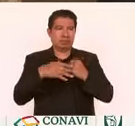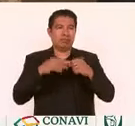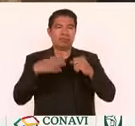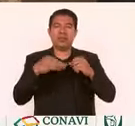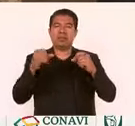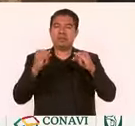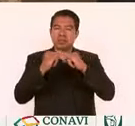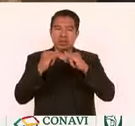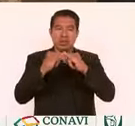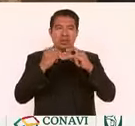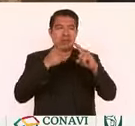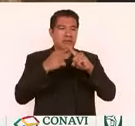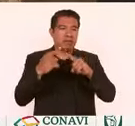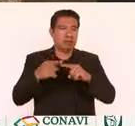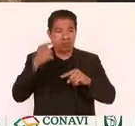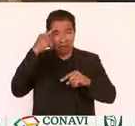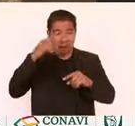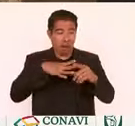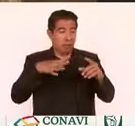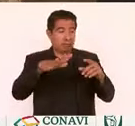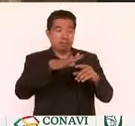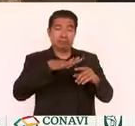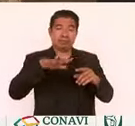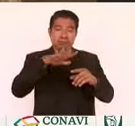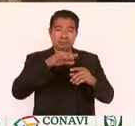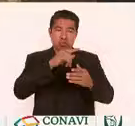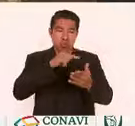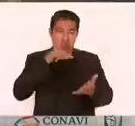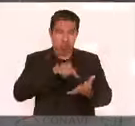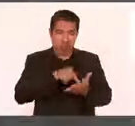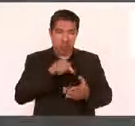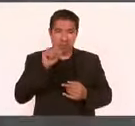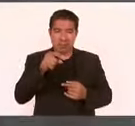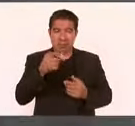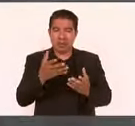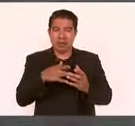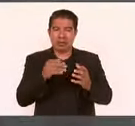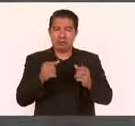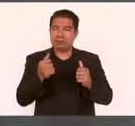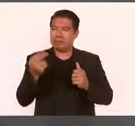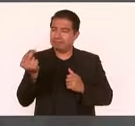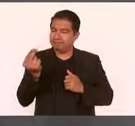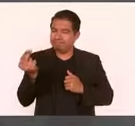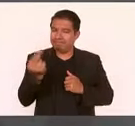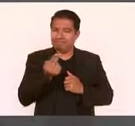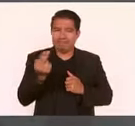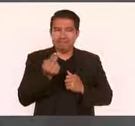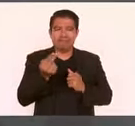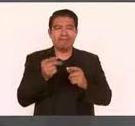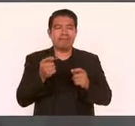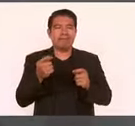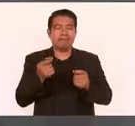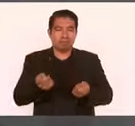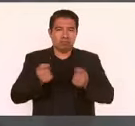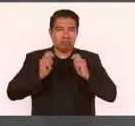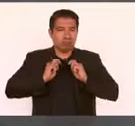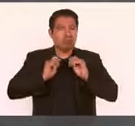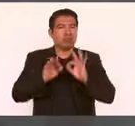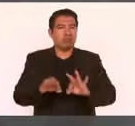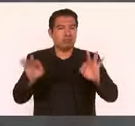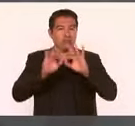otros inmuebles de servicios públicos en sus localidades, se vio la necesidad de asumir esta como una responsabilidad de